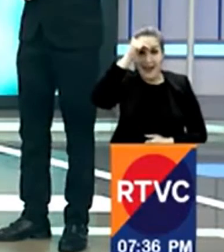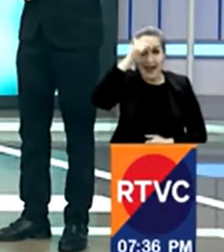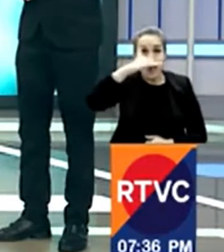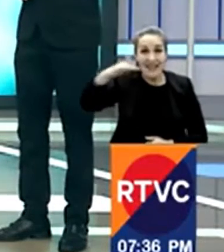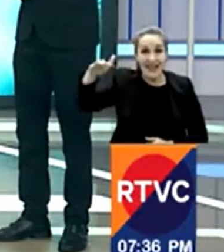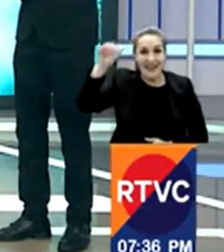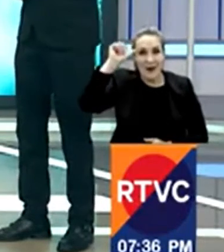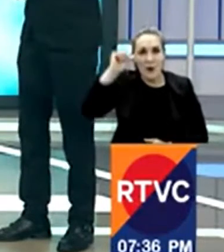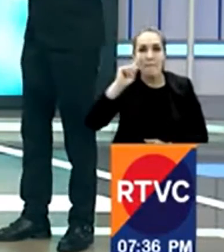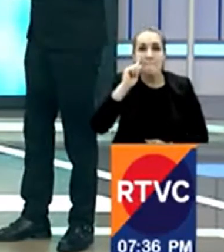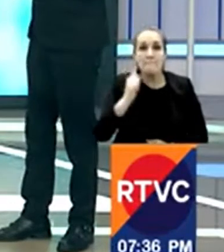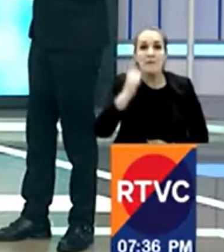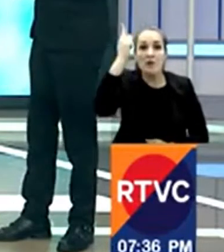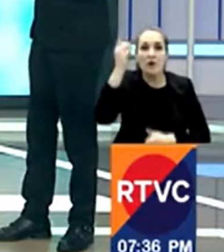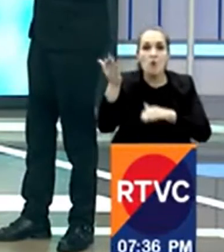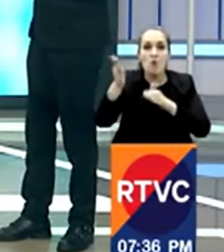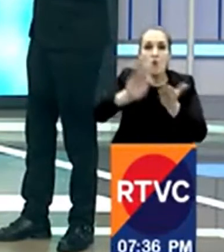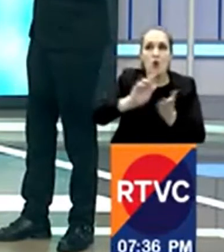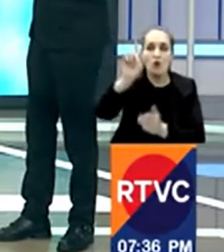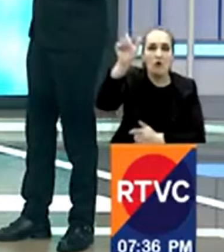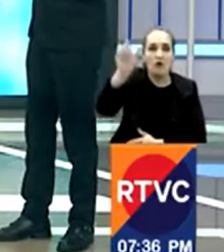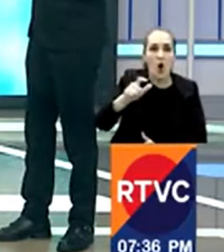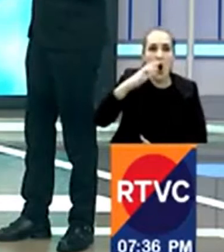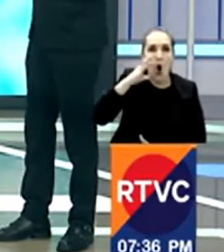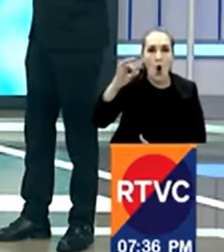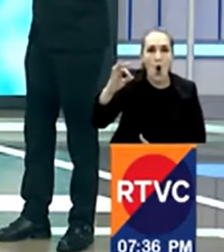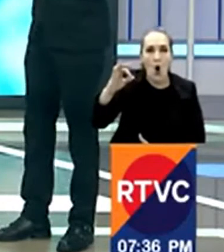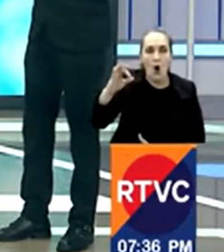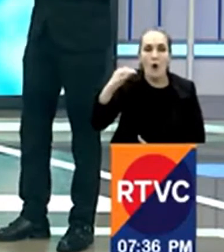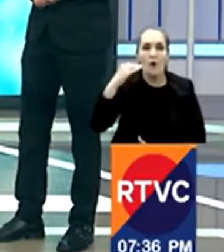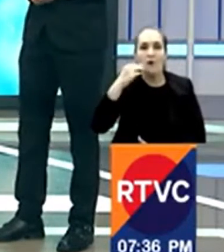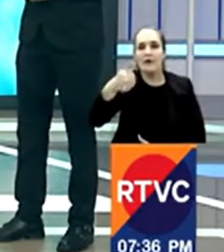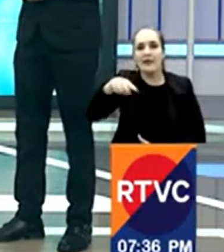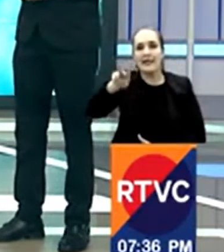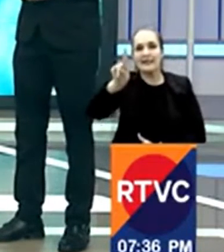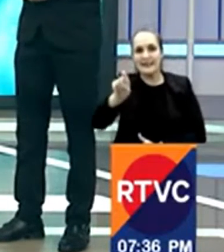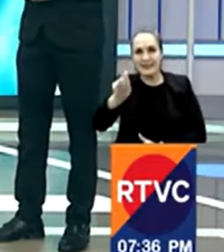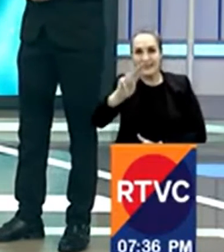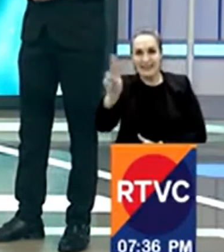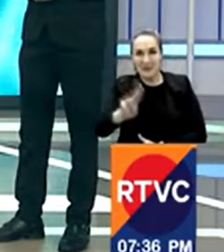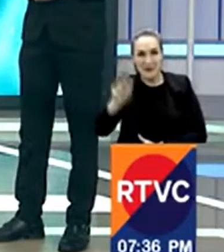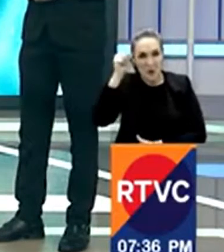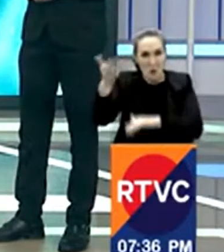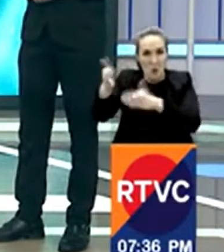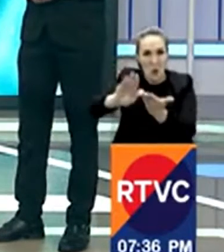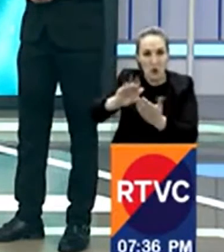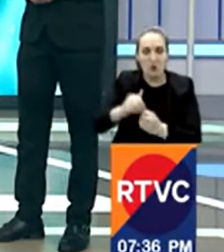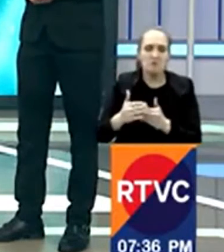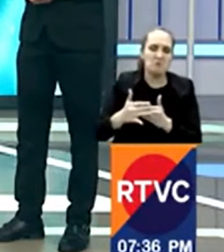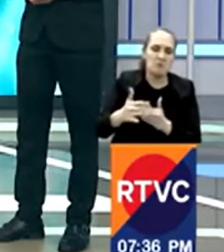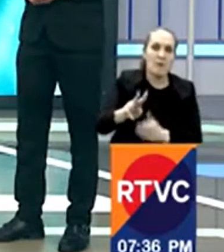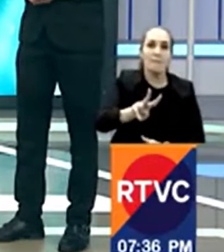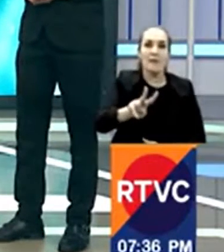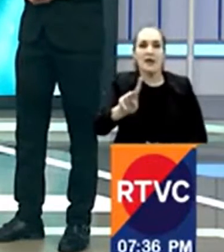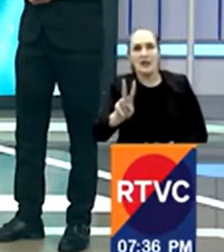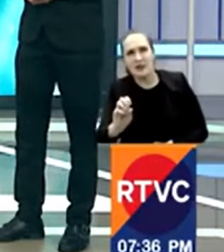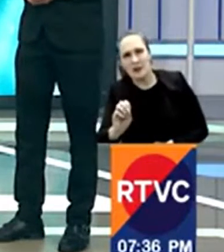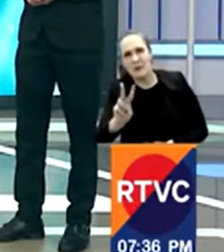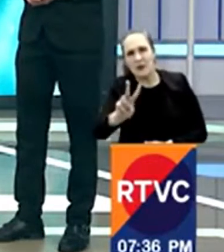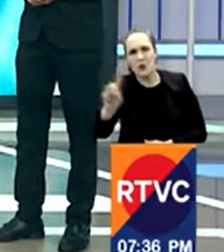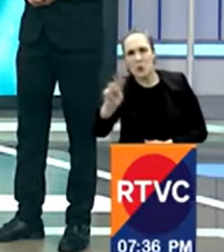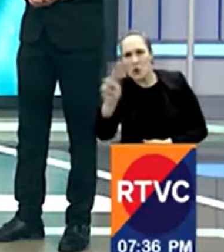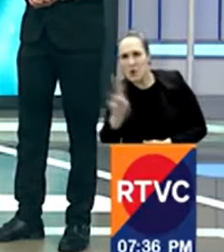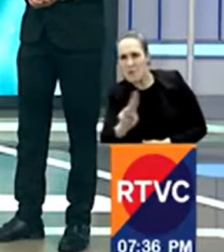primera víctima mortal del virus. Eso fue el día 16. Y también entre el 20 y el 21 de marzo comenzó